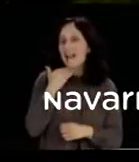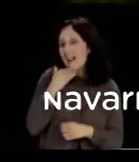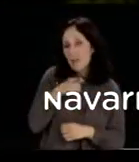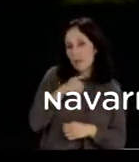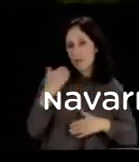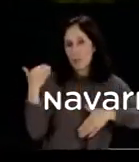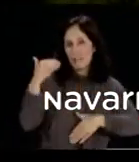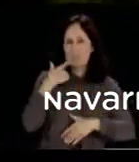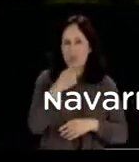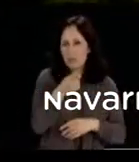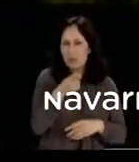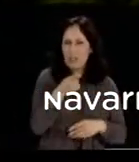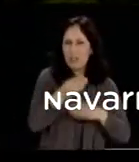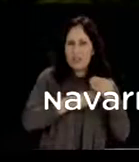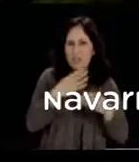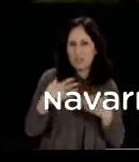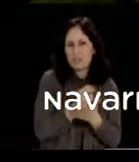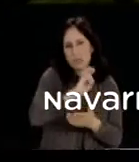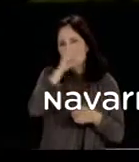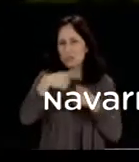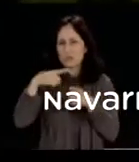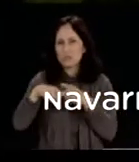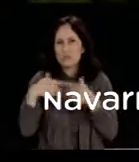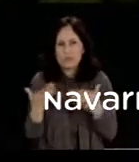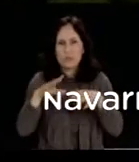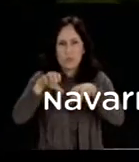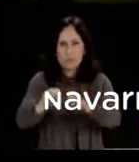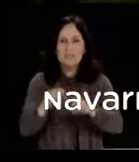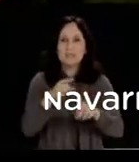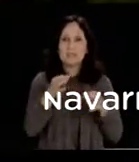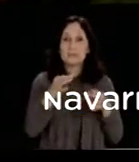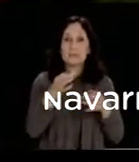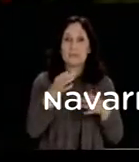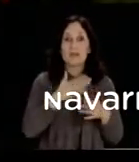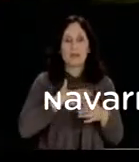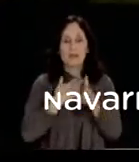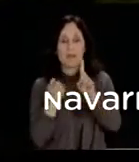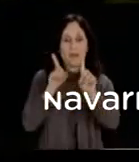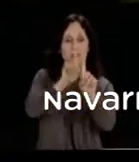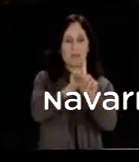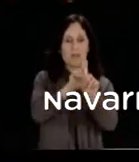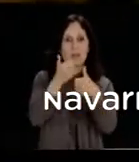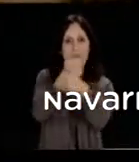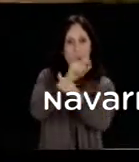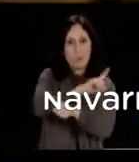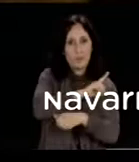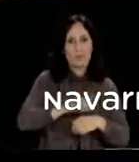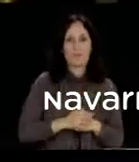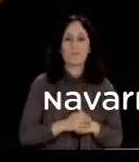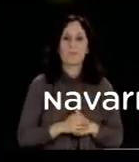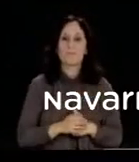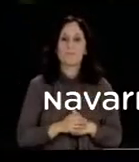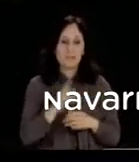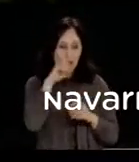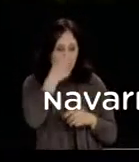Baila algo, pero le pega a todo, ¿eh? Le pega a esto, le pega a otras cosas. Baila, se pone siempre detrás mía y me imita. ¿El año que viene nos animamos